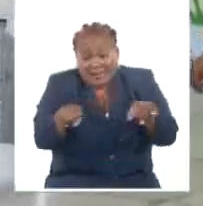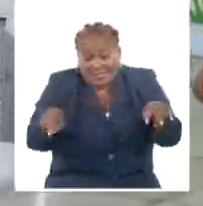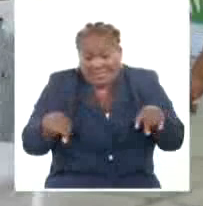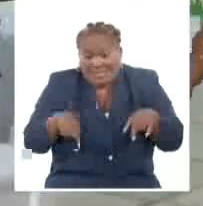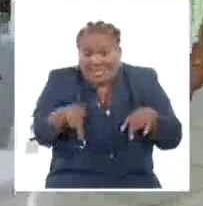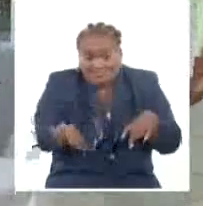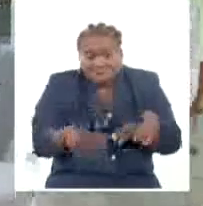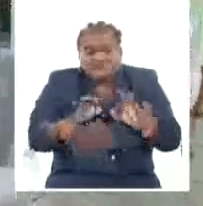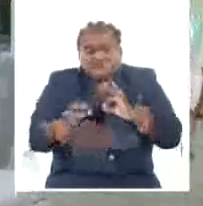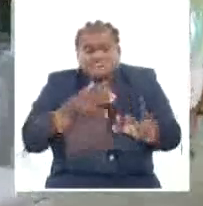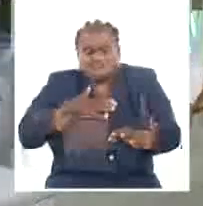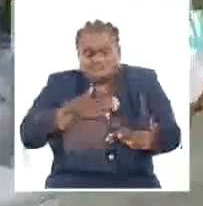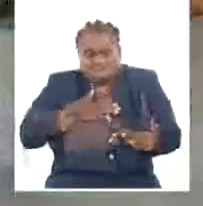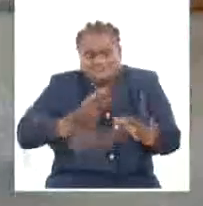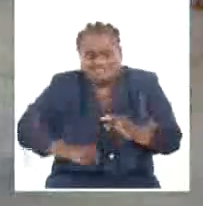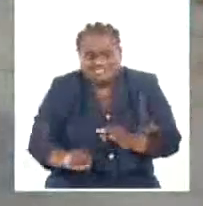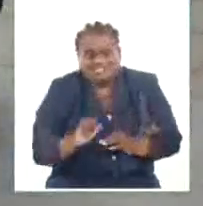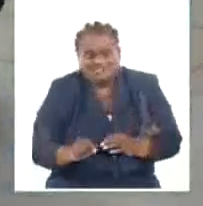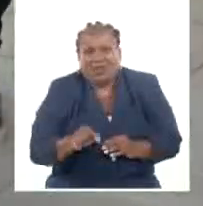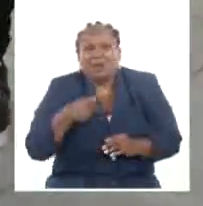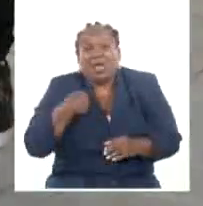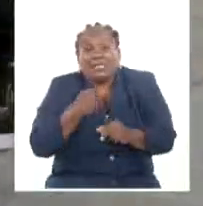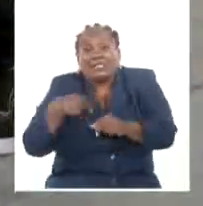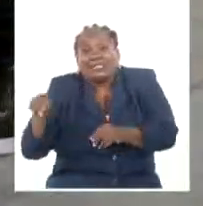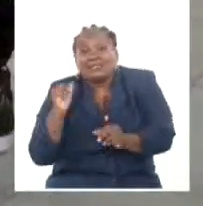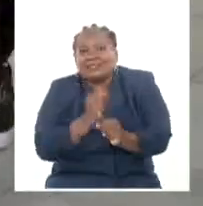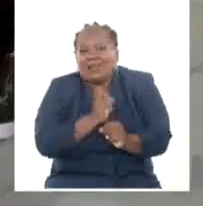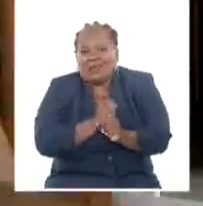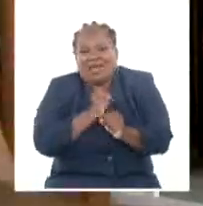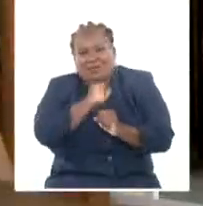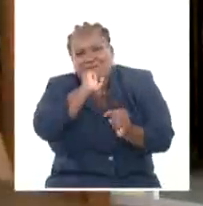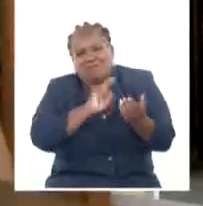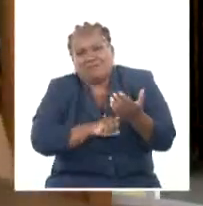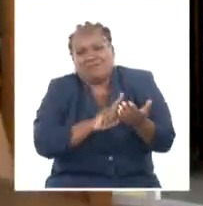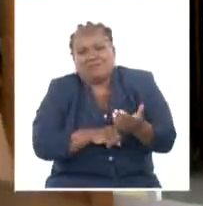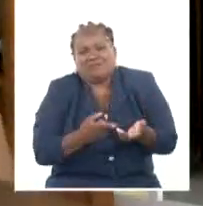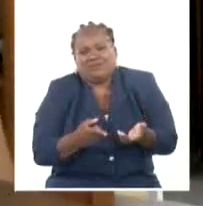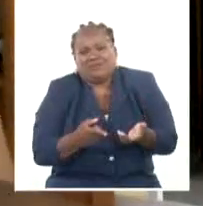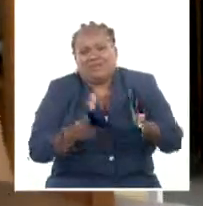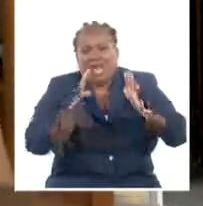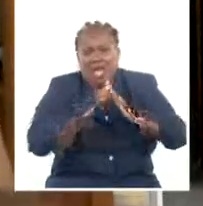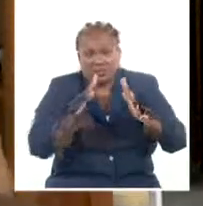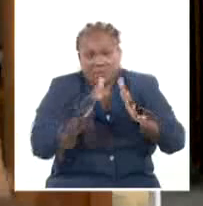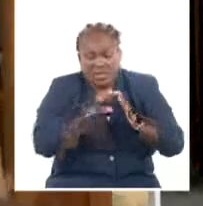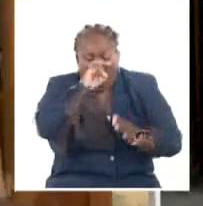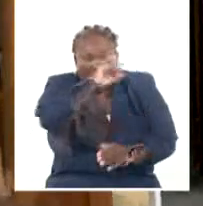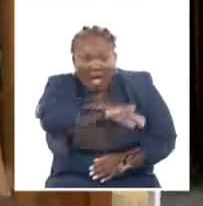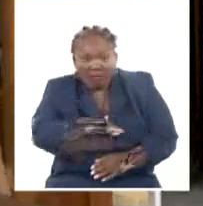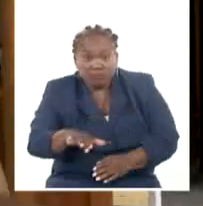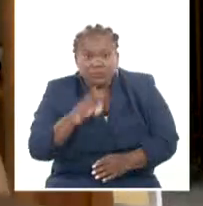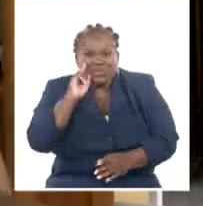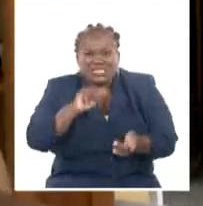que acogiera a sus hijos para desempeñar sus labores profesionales. Una casita infantil con el objetivo